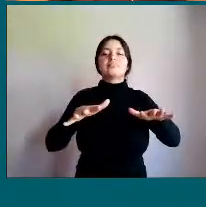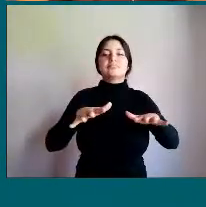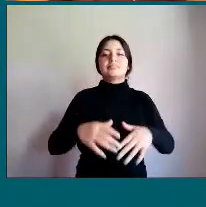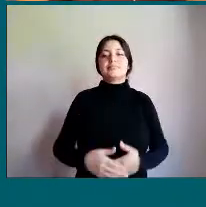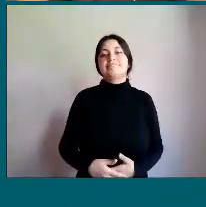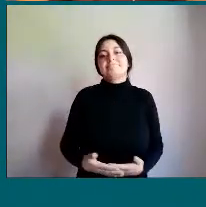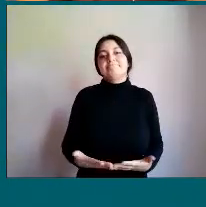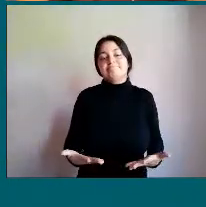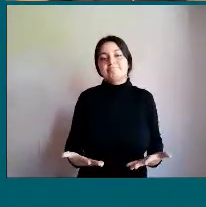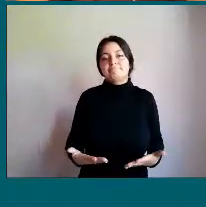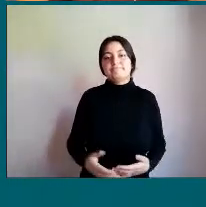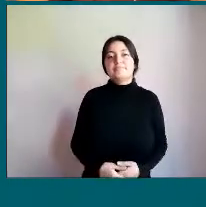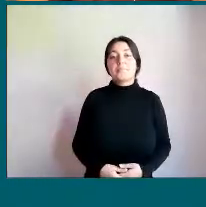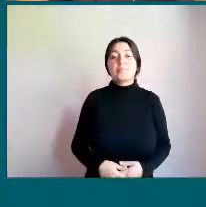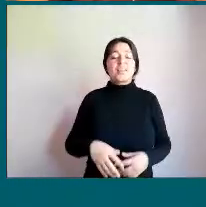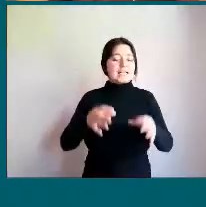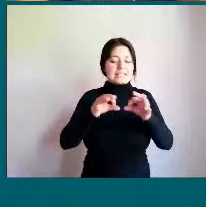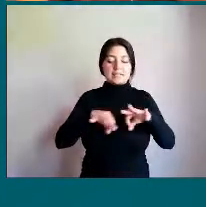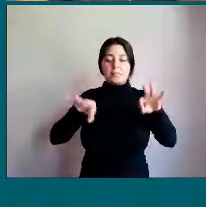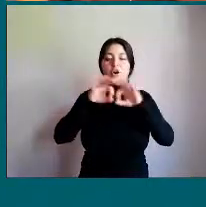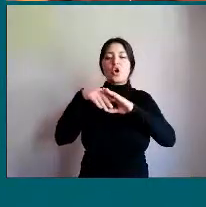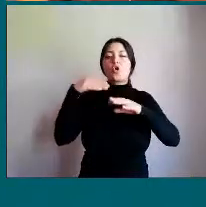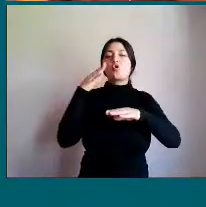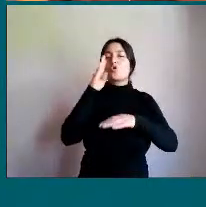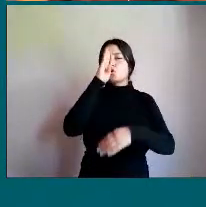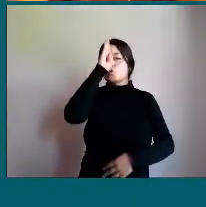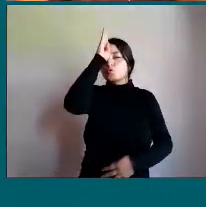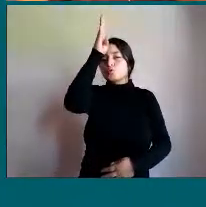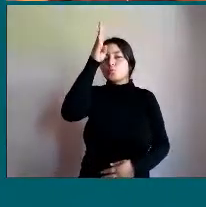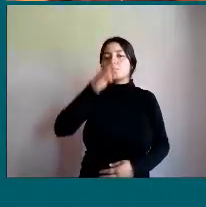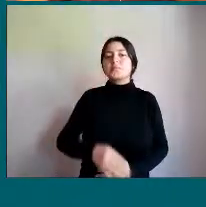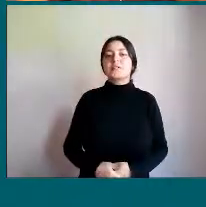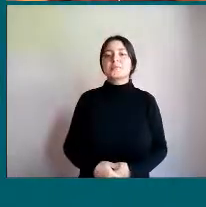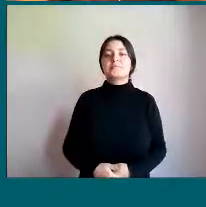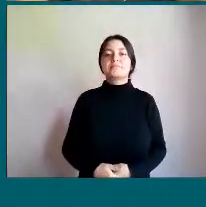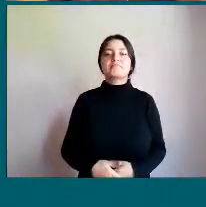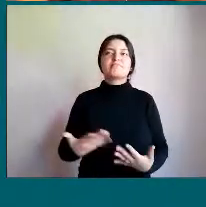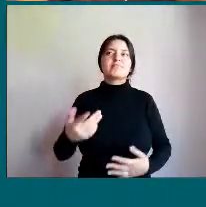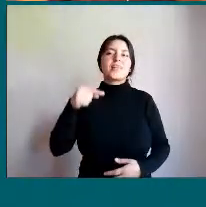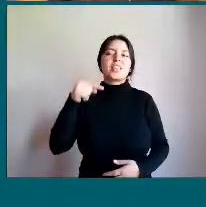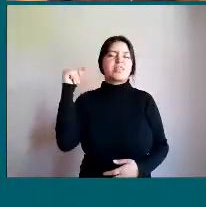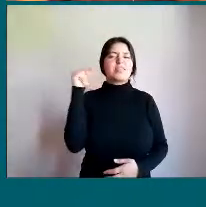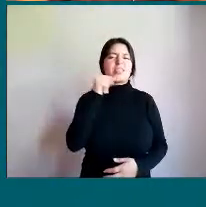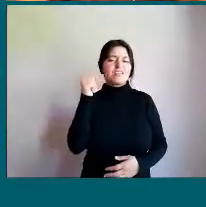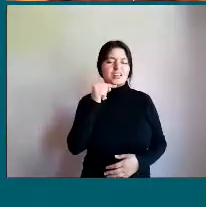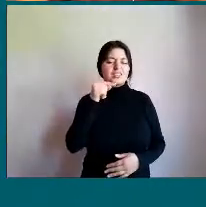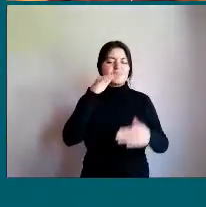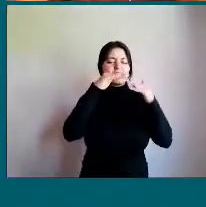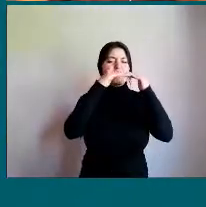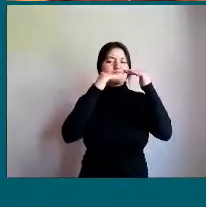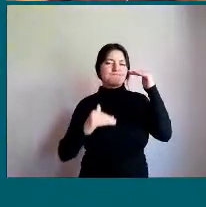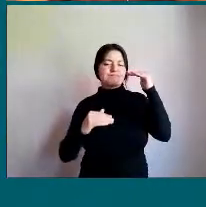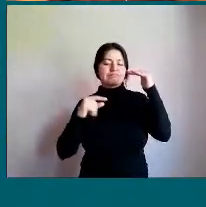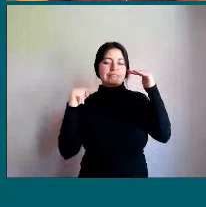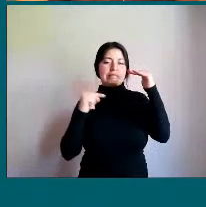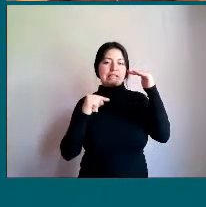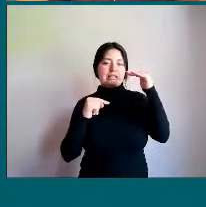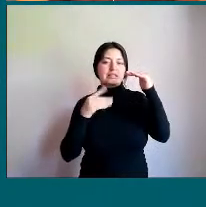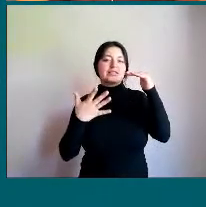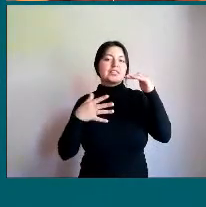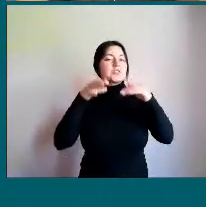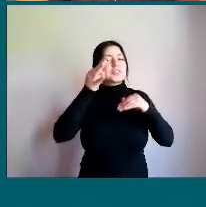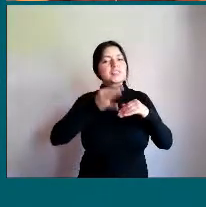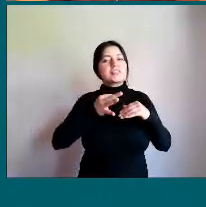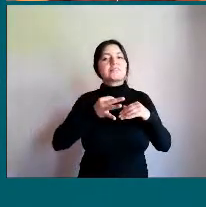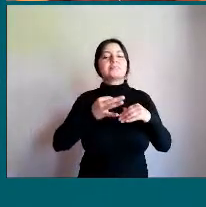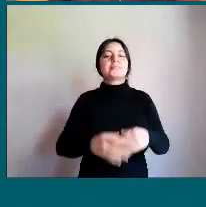siempre era de carácter negativa porque resta. Sin embargo, aquí vamos a incorporar